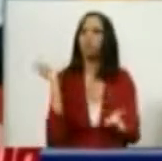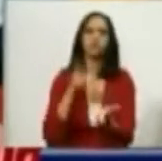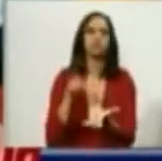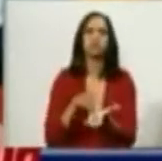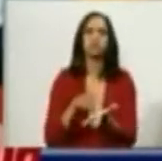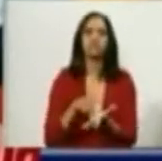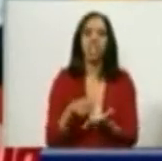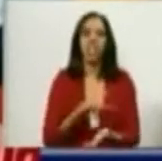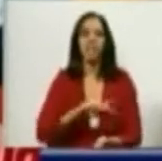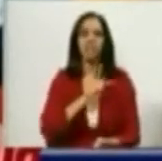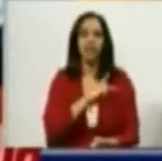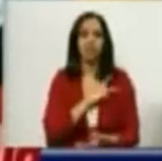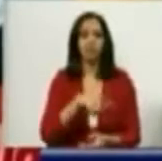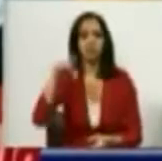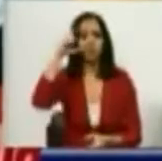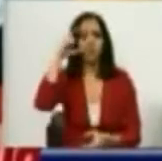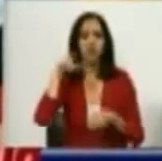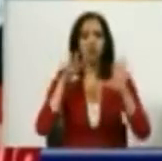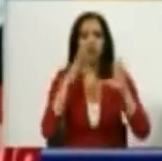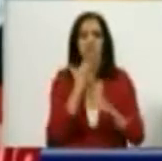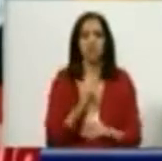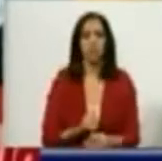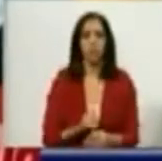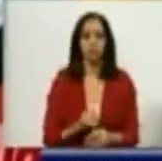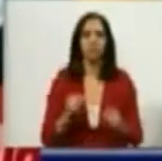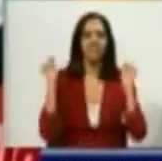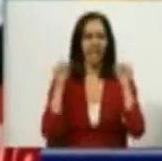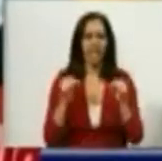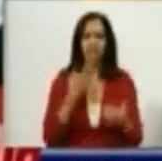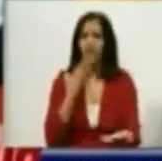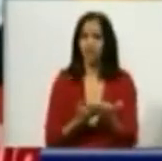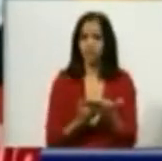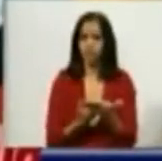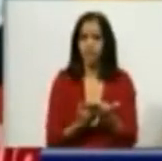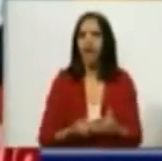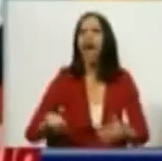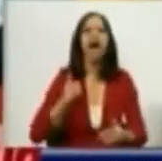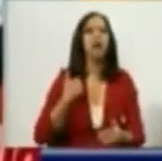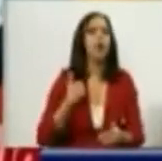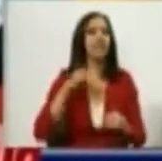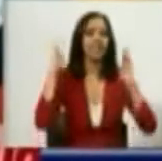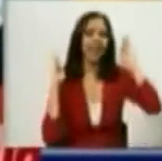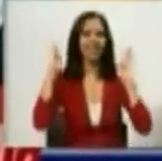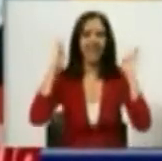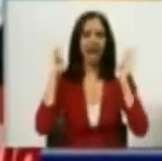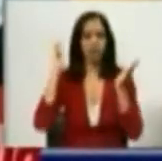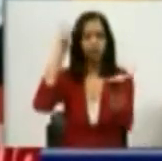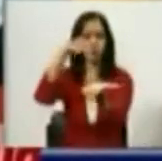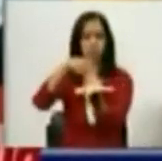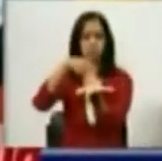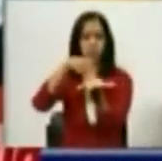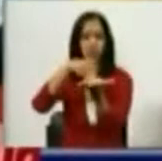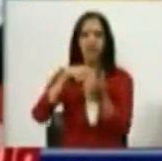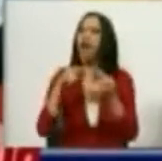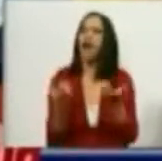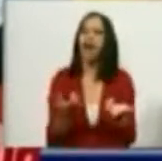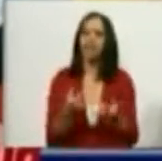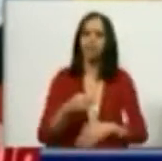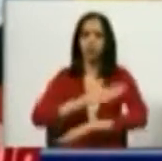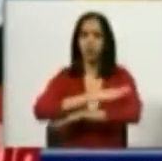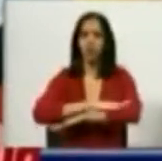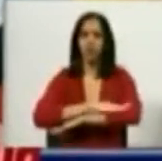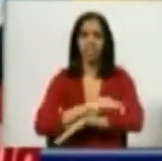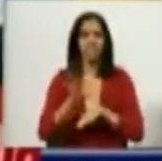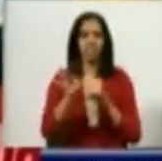en la farsa del día nueve de diciembre exige a cualquier candidato que se presente a esos cargos que